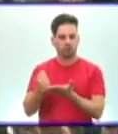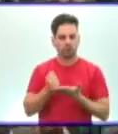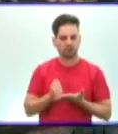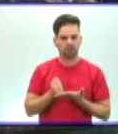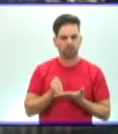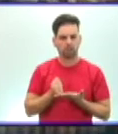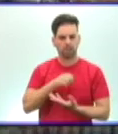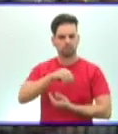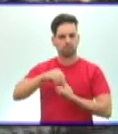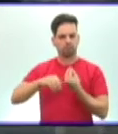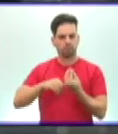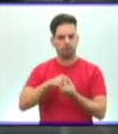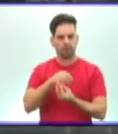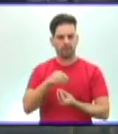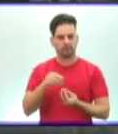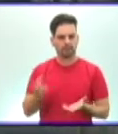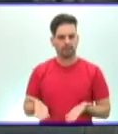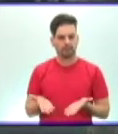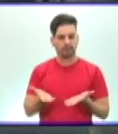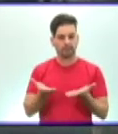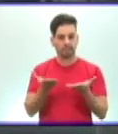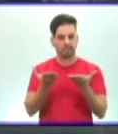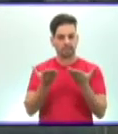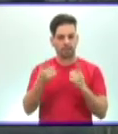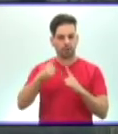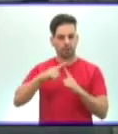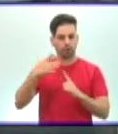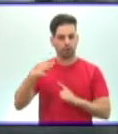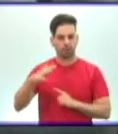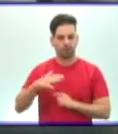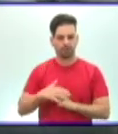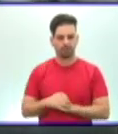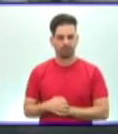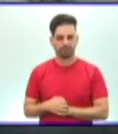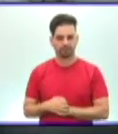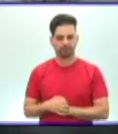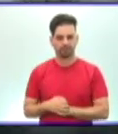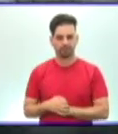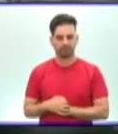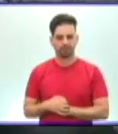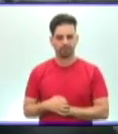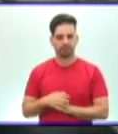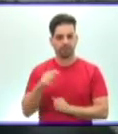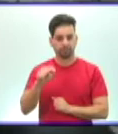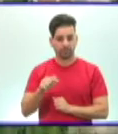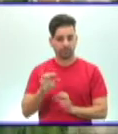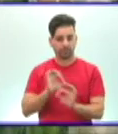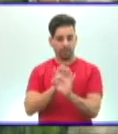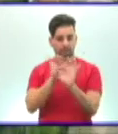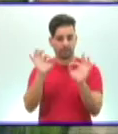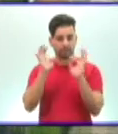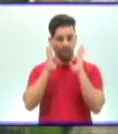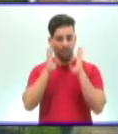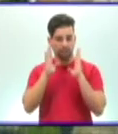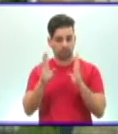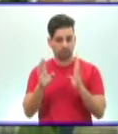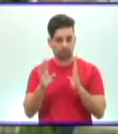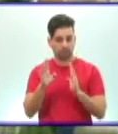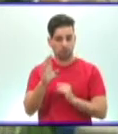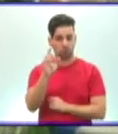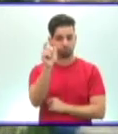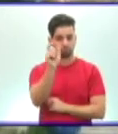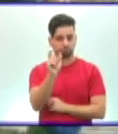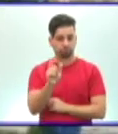convertirla en un lugar de alto desarrollo del turismo. Tendrán especial atención los ríos,